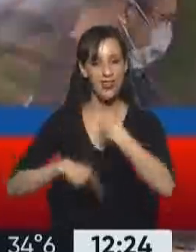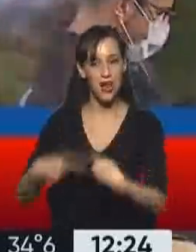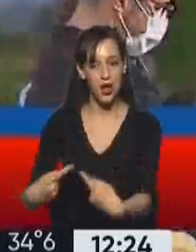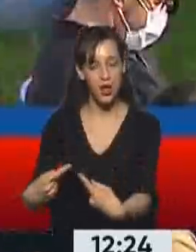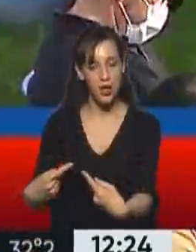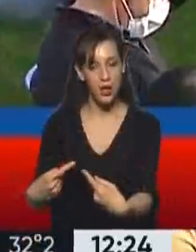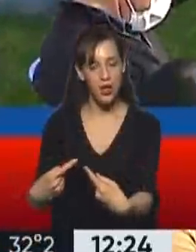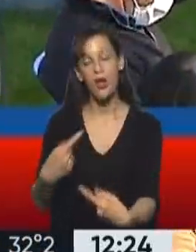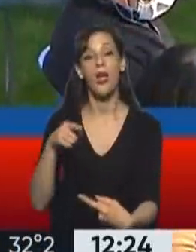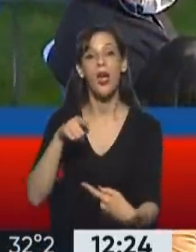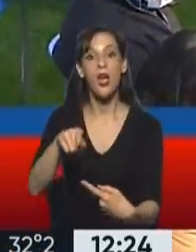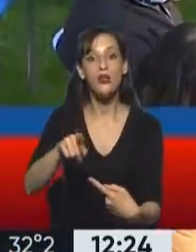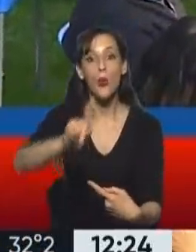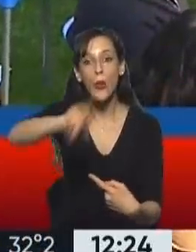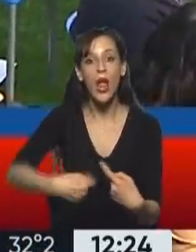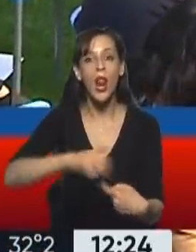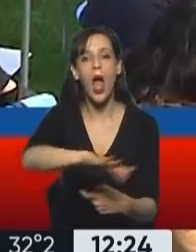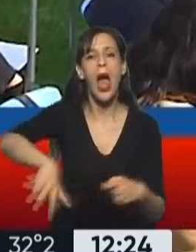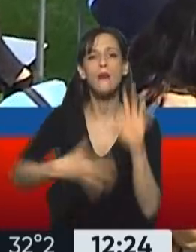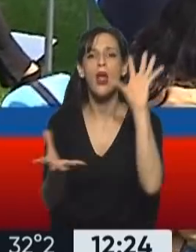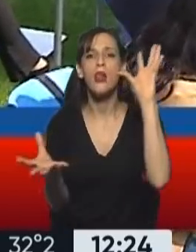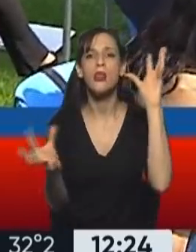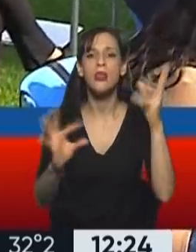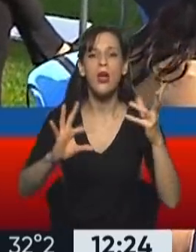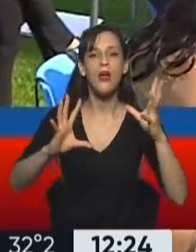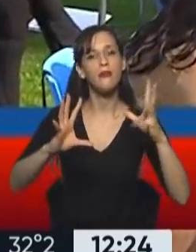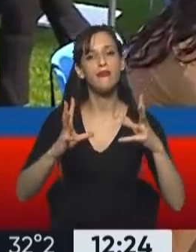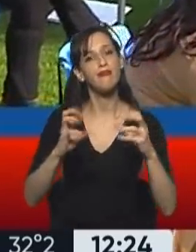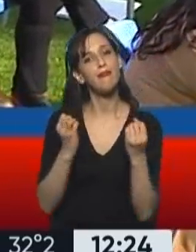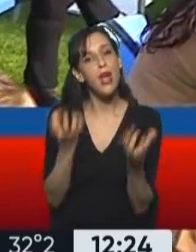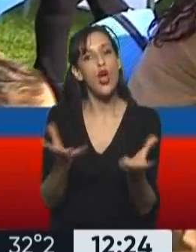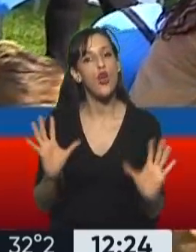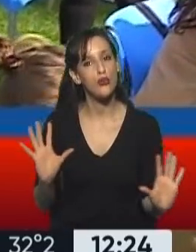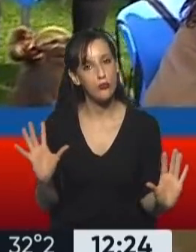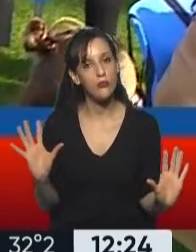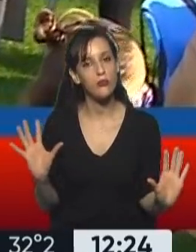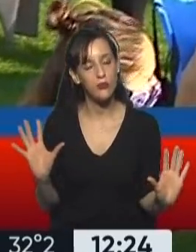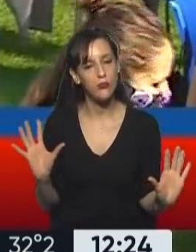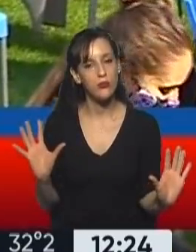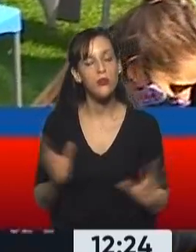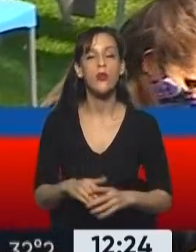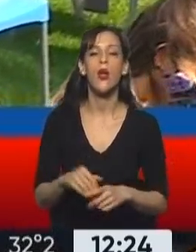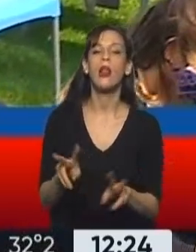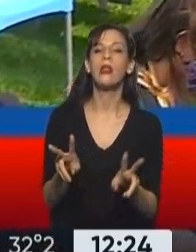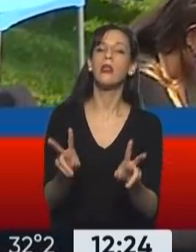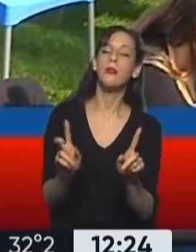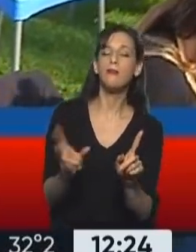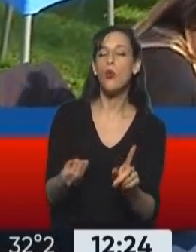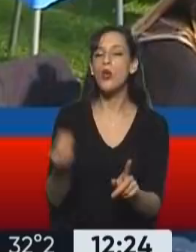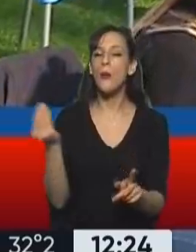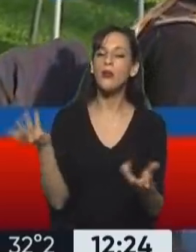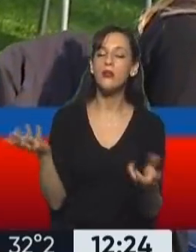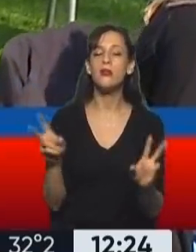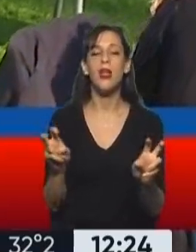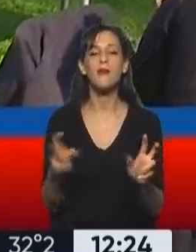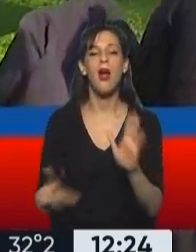y eso evita menos daño a nuestro ambiente. Porque muchas veces cuando discutimos estas cosas, como fue